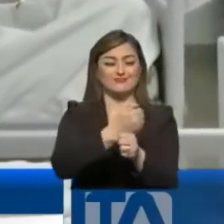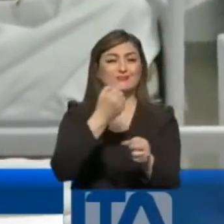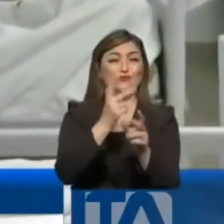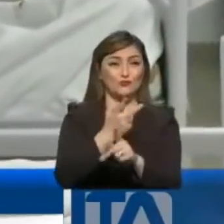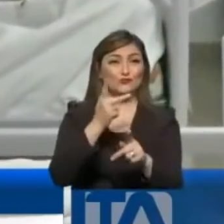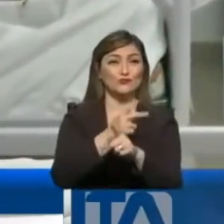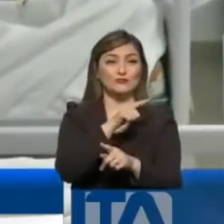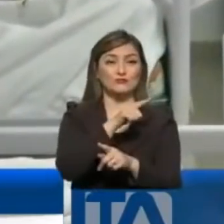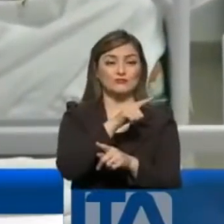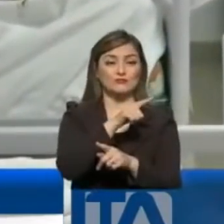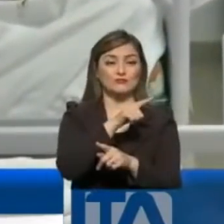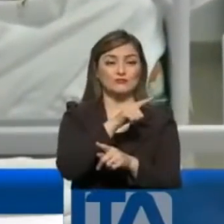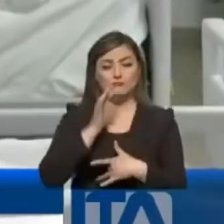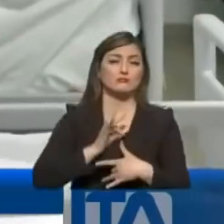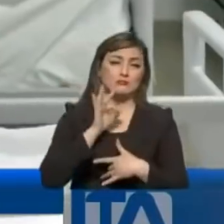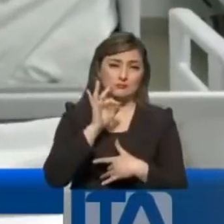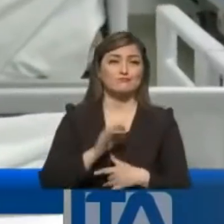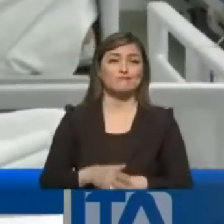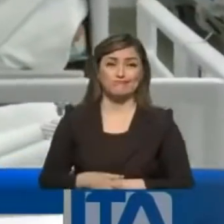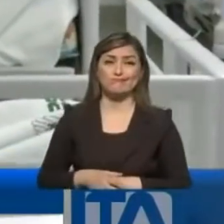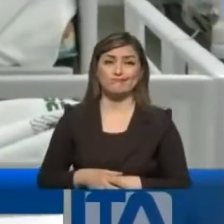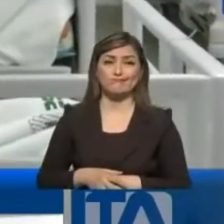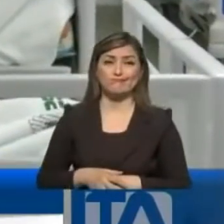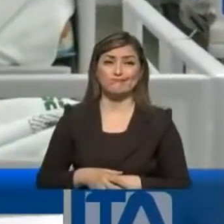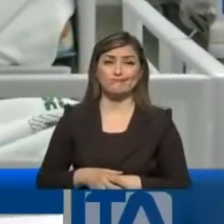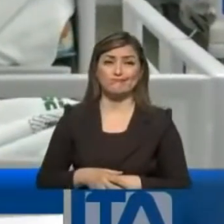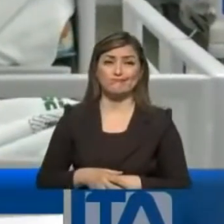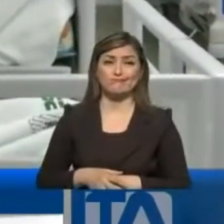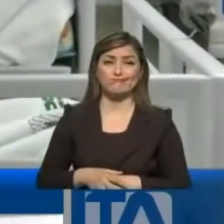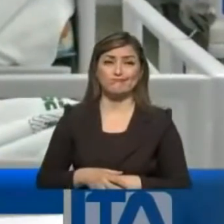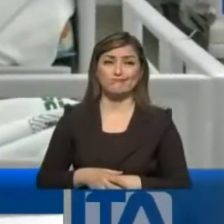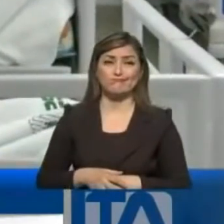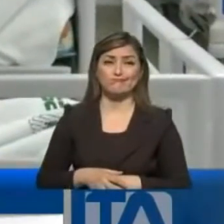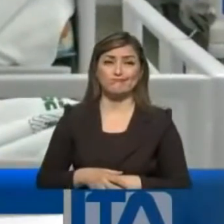de producción quien se ve ahora en la actualidad principalmente. ¿De qué edad? ¿De qué?